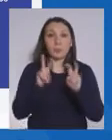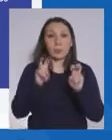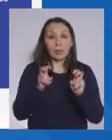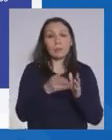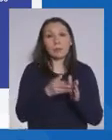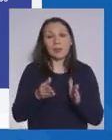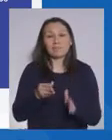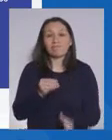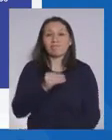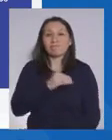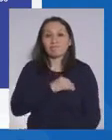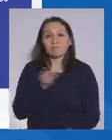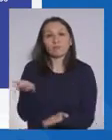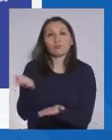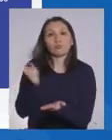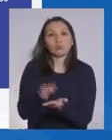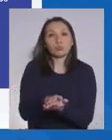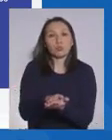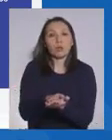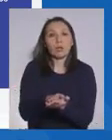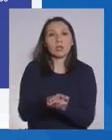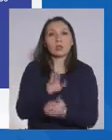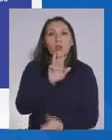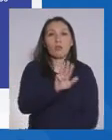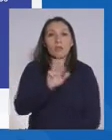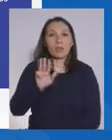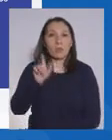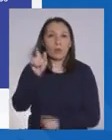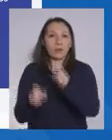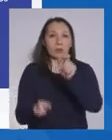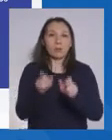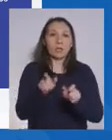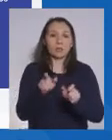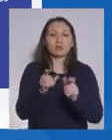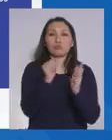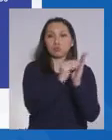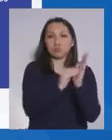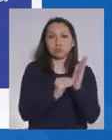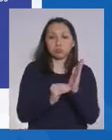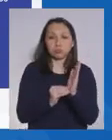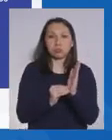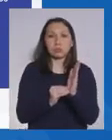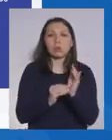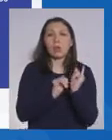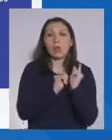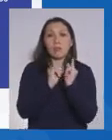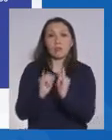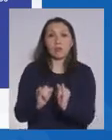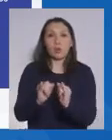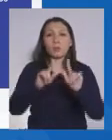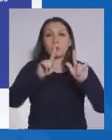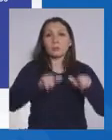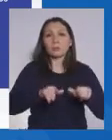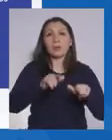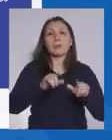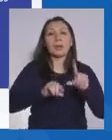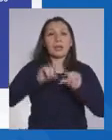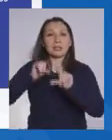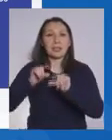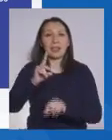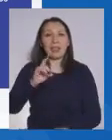tenemos que lamentar el fallecimiento de 99 personas que fueron registradas informadas en el days en las